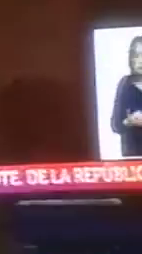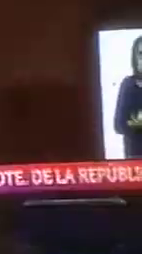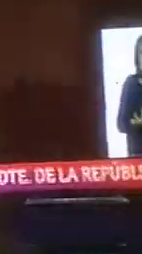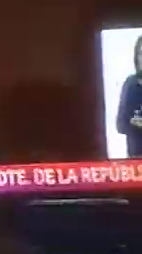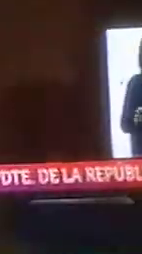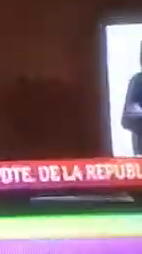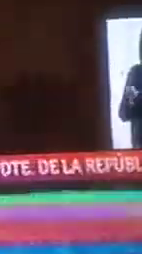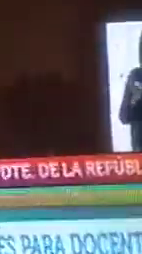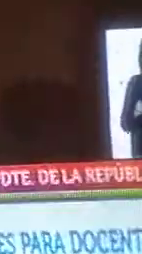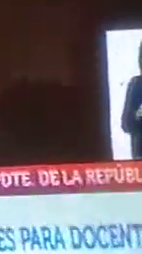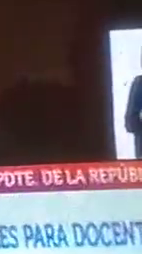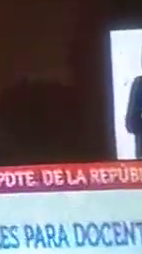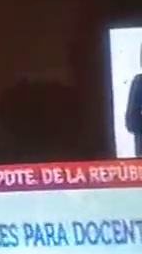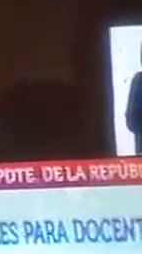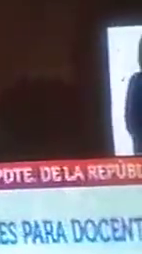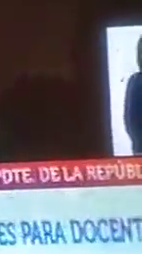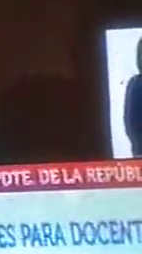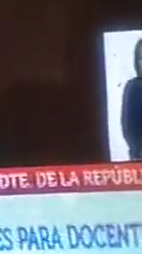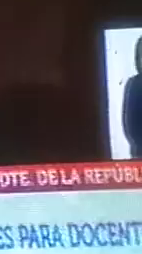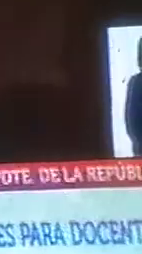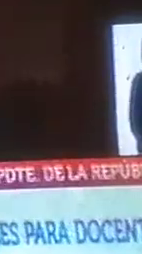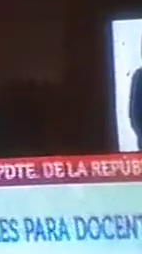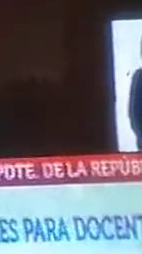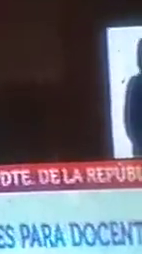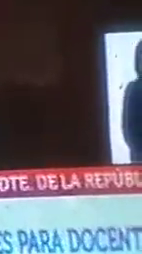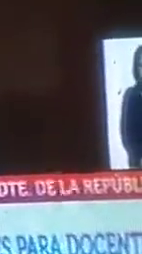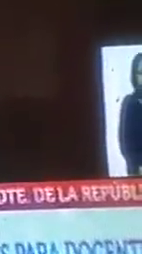importante trabajo al 50